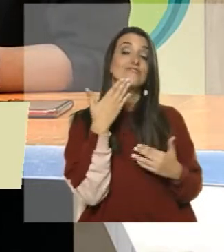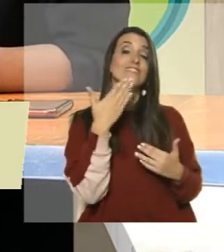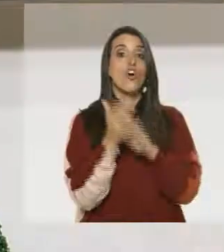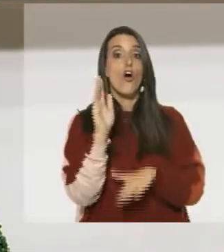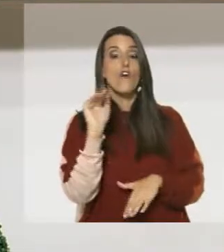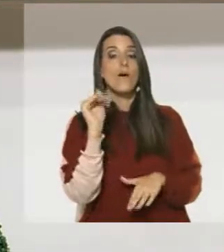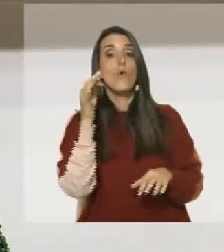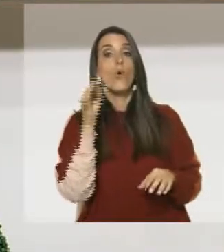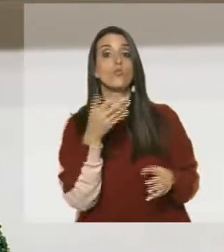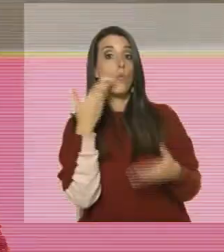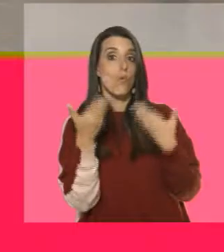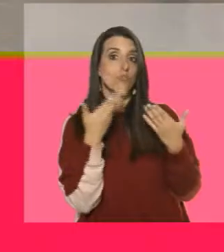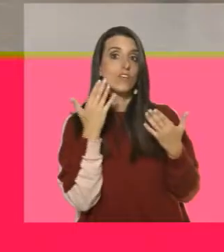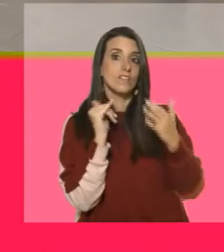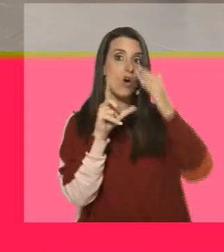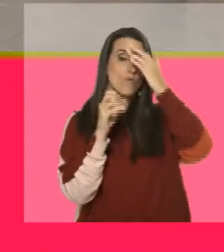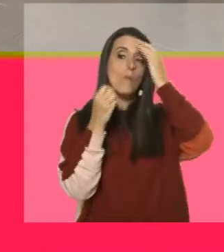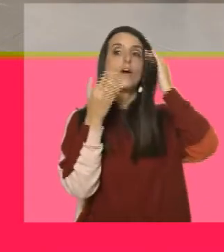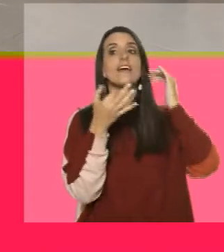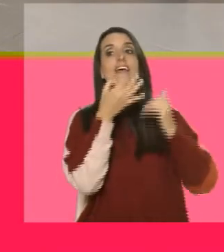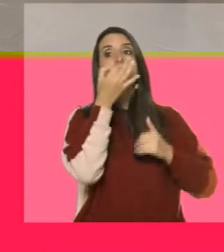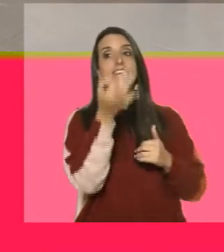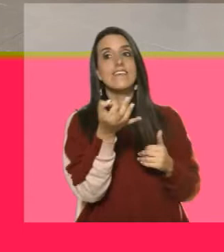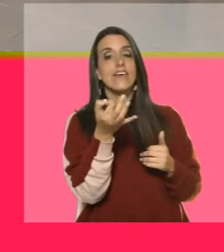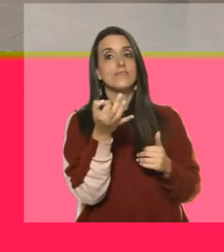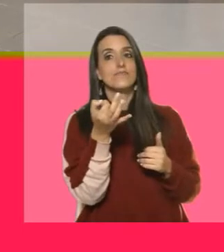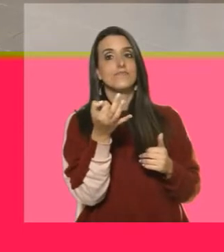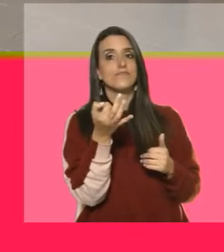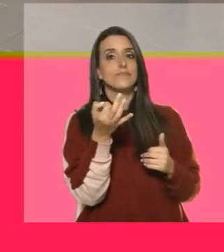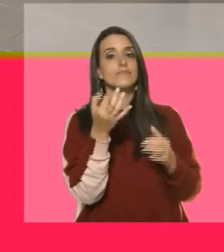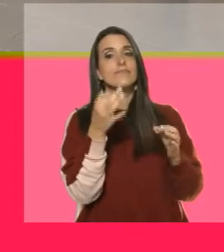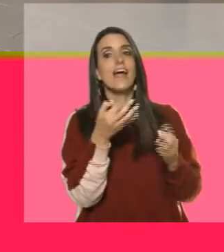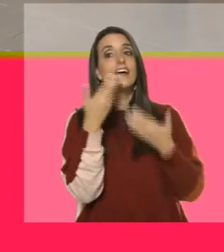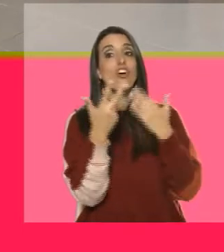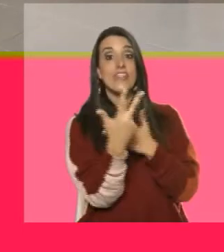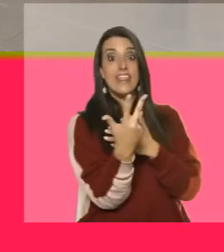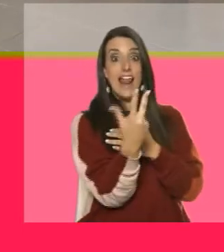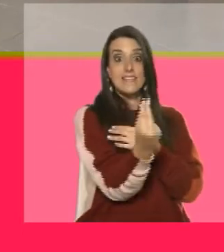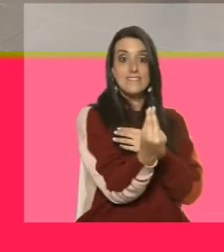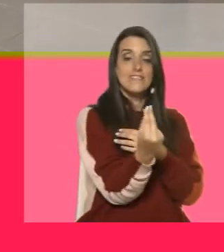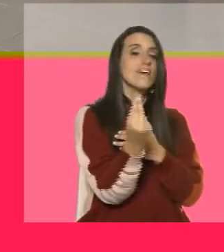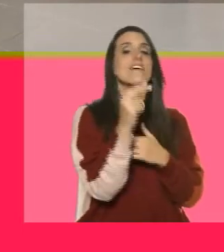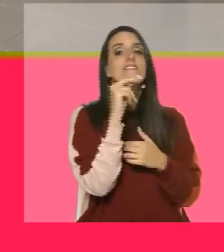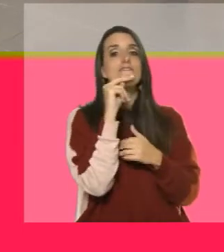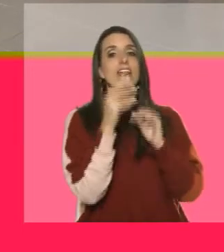gracias. Muchísimas gracias. O música, por supuesto. Porque como les dijimos, Dos Orillas Trío se presenta el próximo viernes